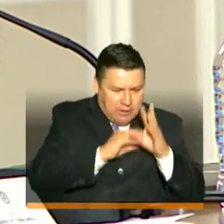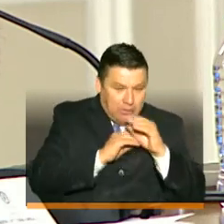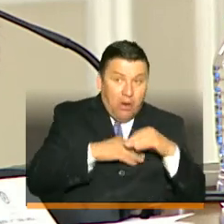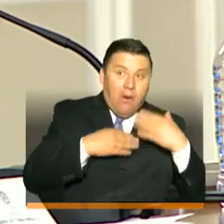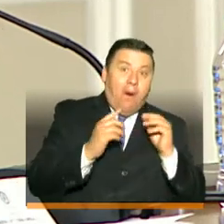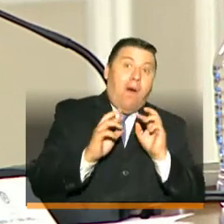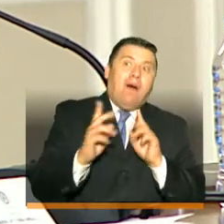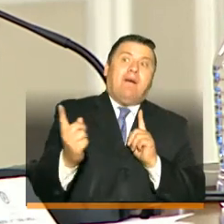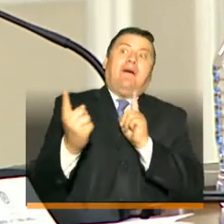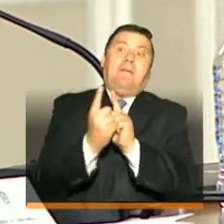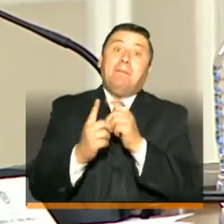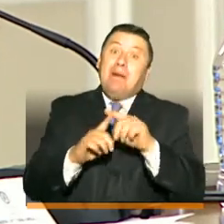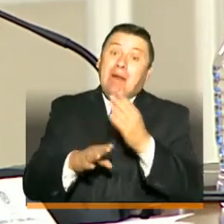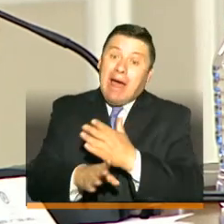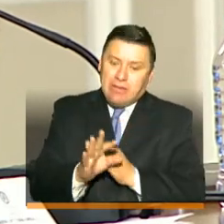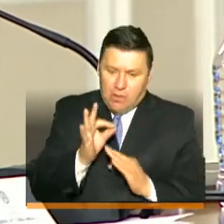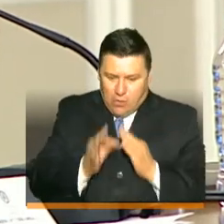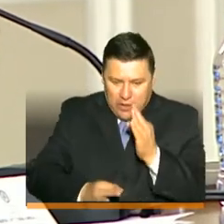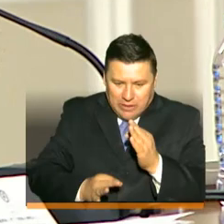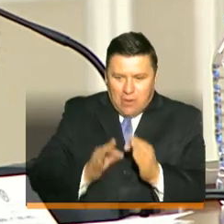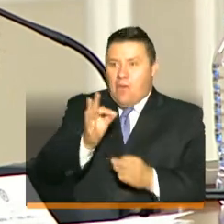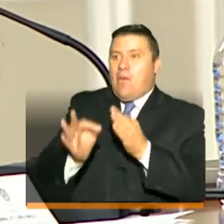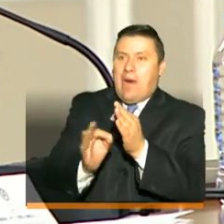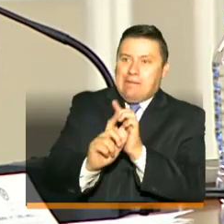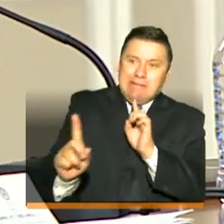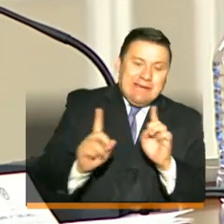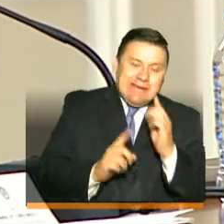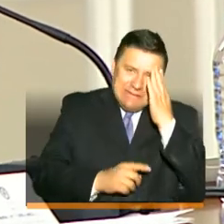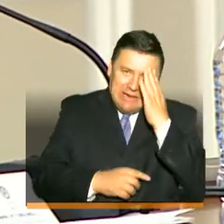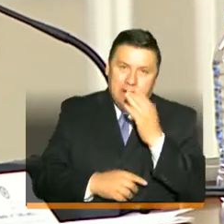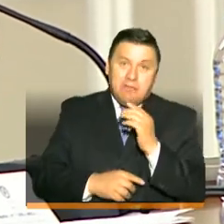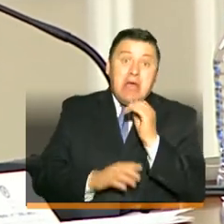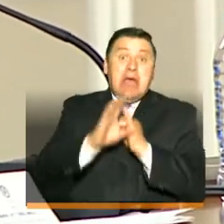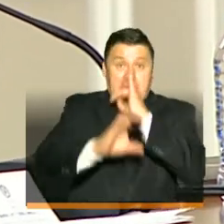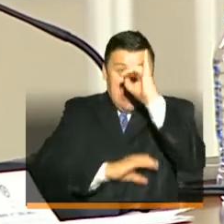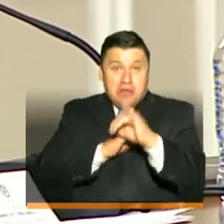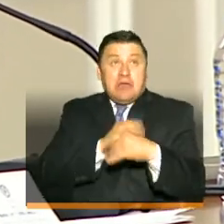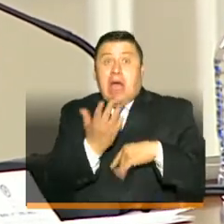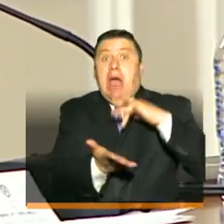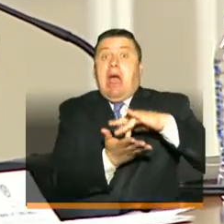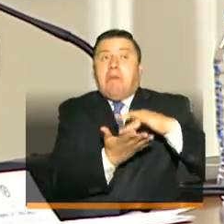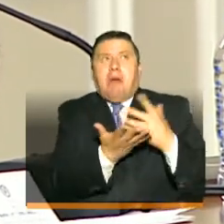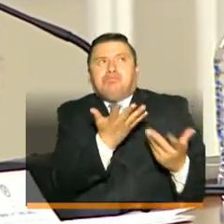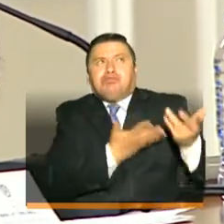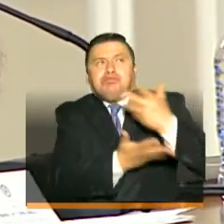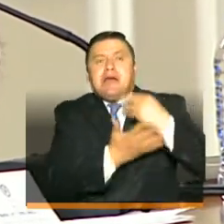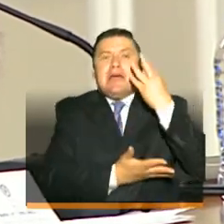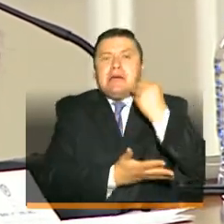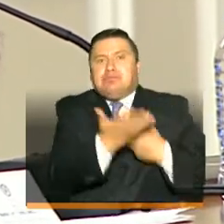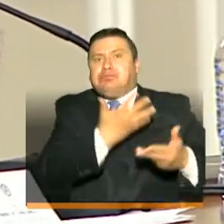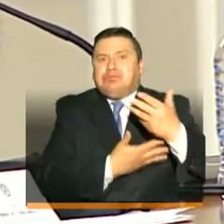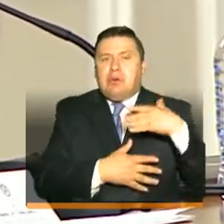con distanciamiento social, cuidado y autocuidado. Allí estamos, presidente, en este espacio internacional para nutrir también la experiencia de lo que hacemos en Colombia.